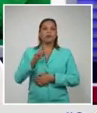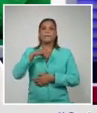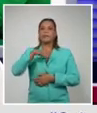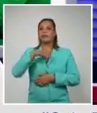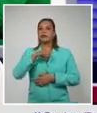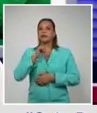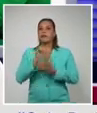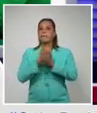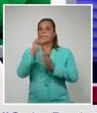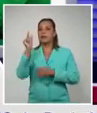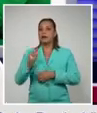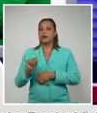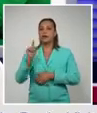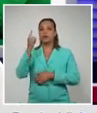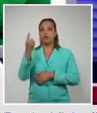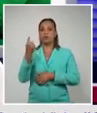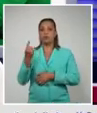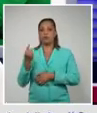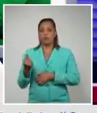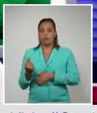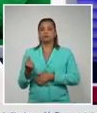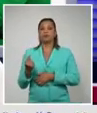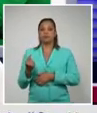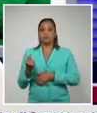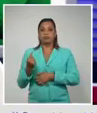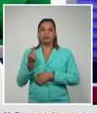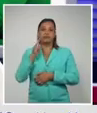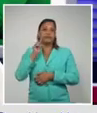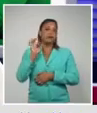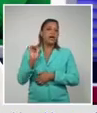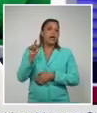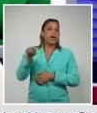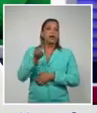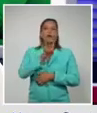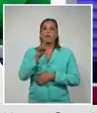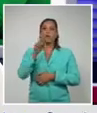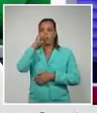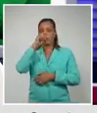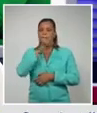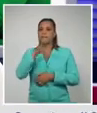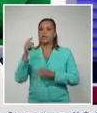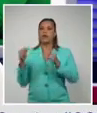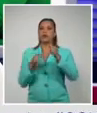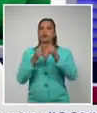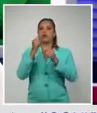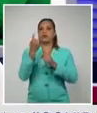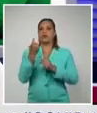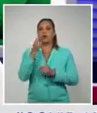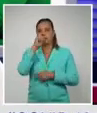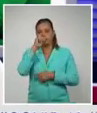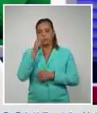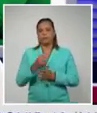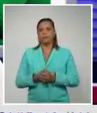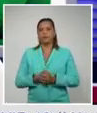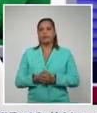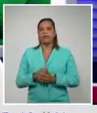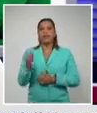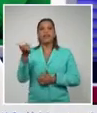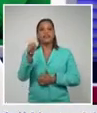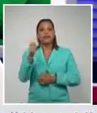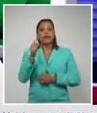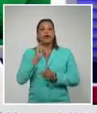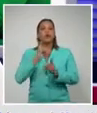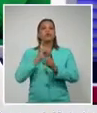Mayabeque con 1 es donde se encuentran los 11 menores de 1 año. 10 son contactos de